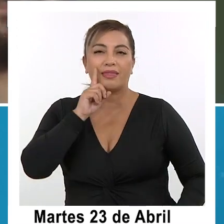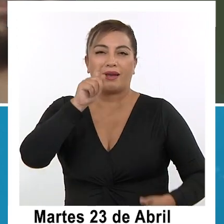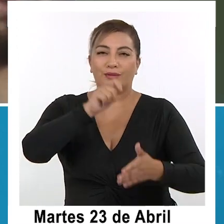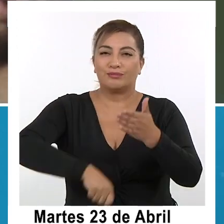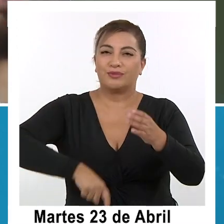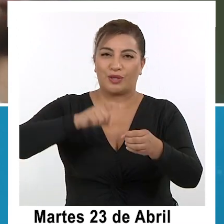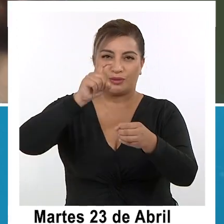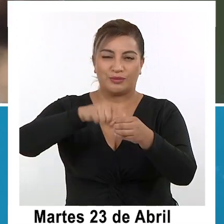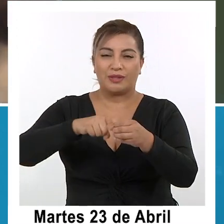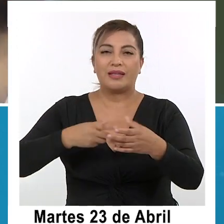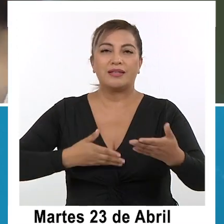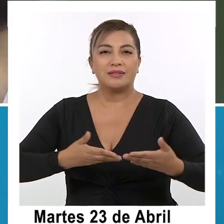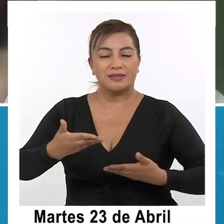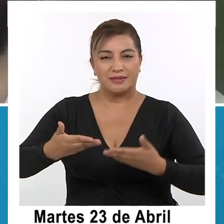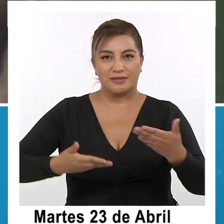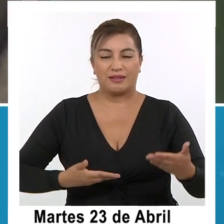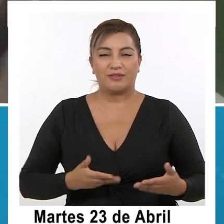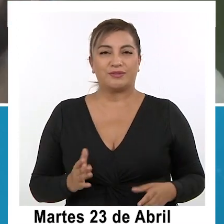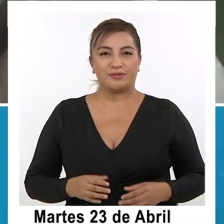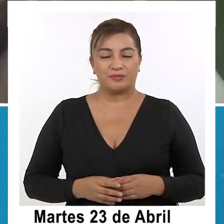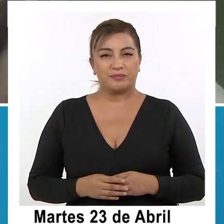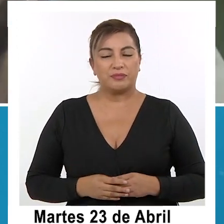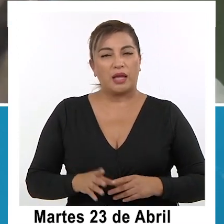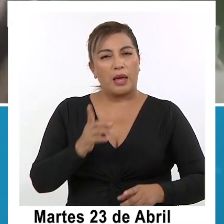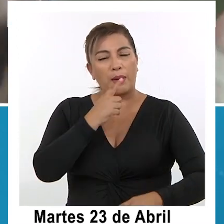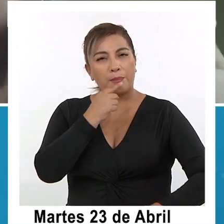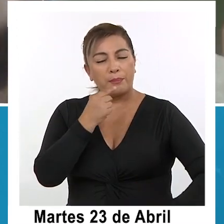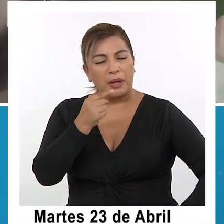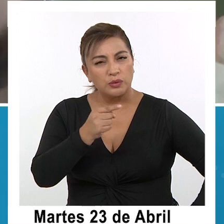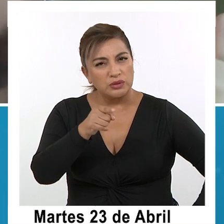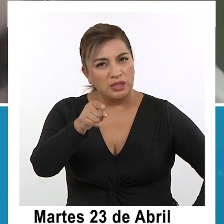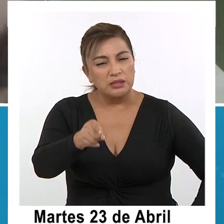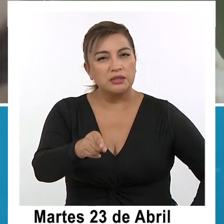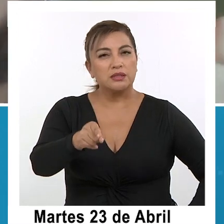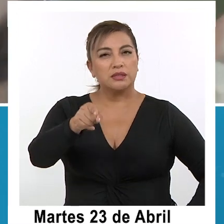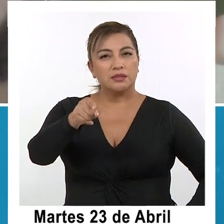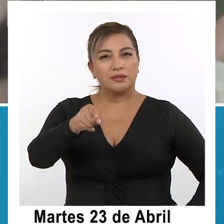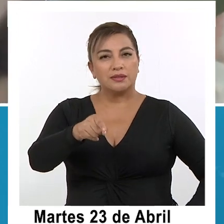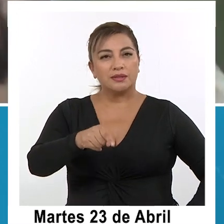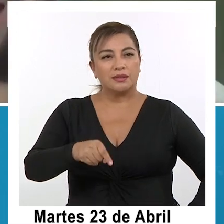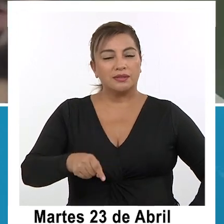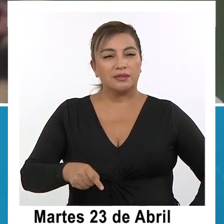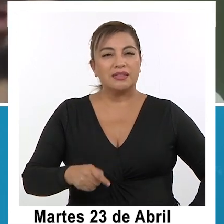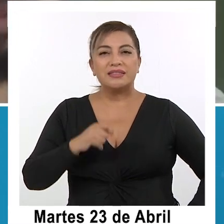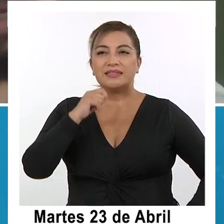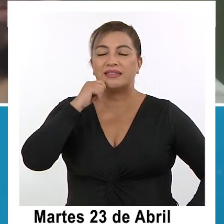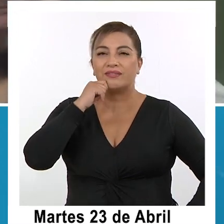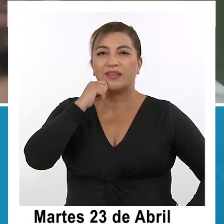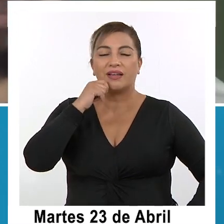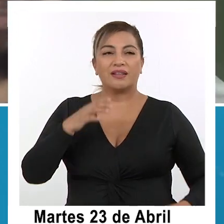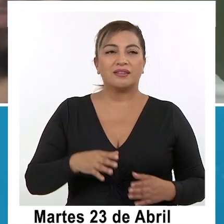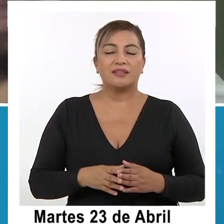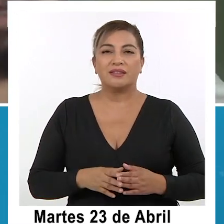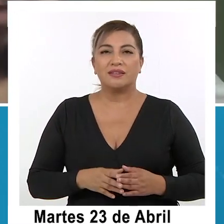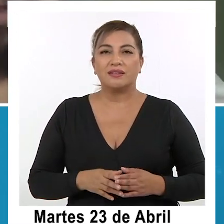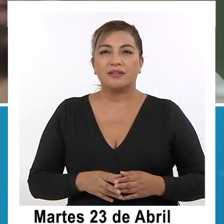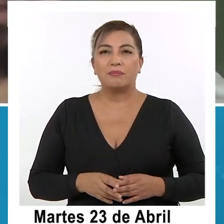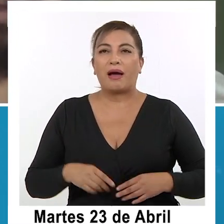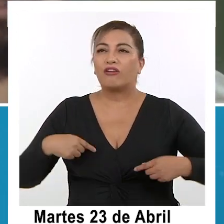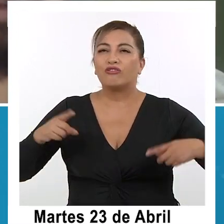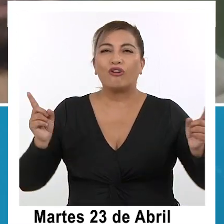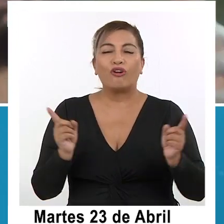de contratar nuestro servicio de de de conectividad no cómo cómo de alguna manera estaría esto ayudando a cortar la brecha